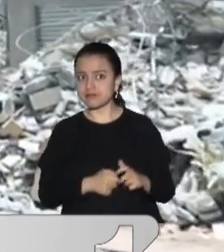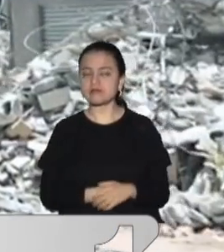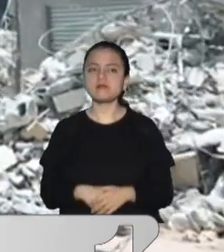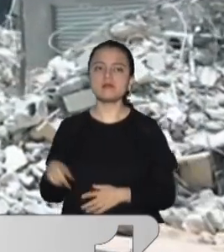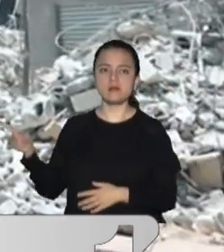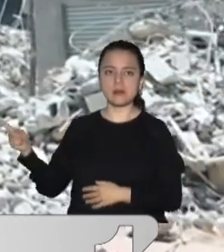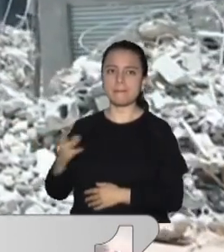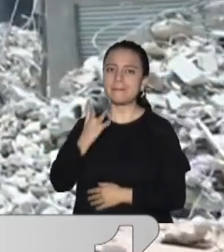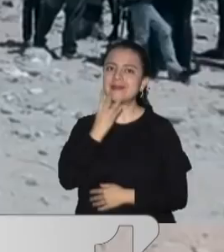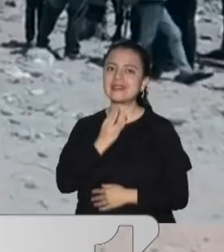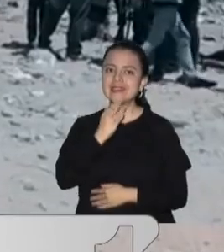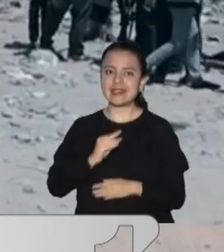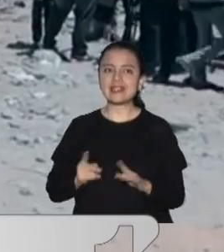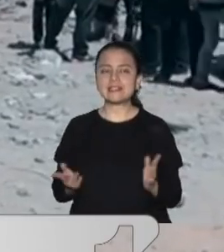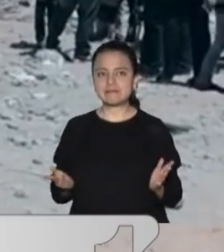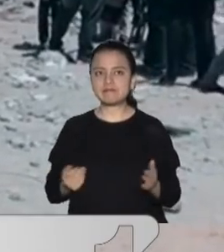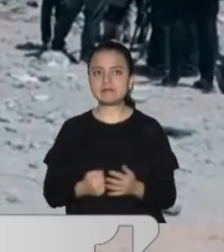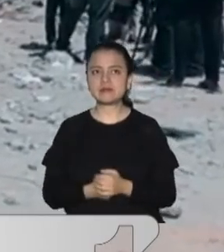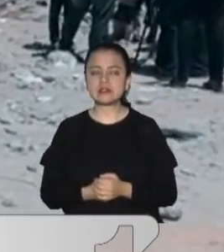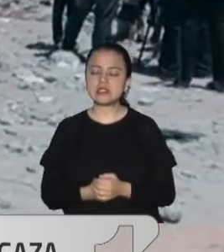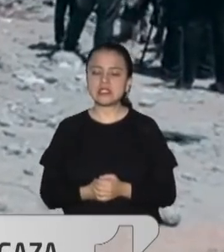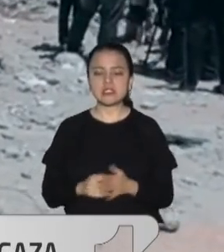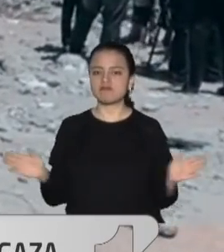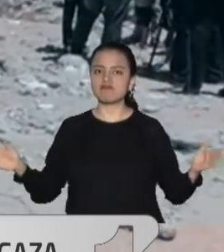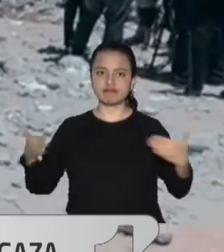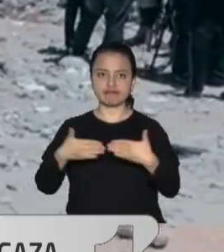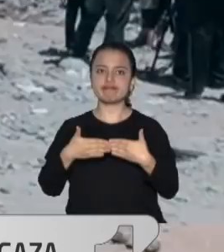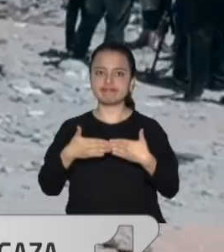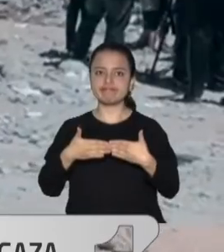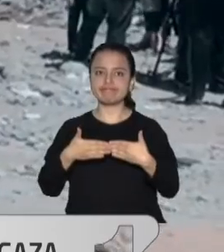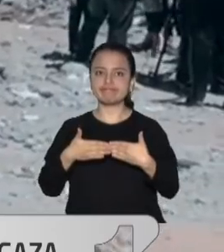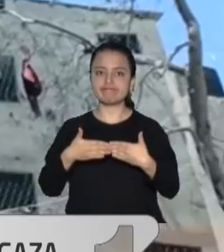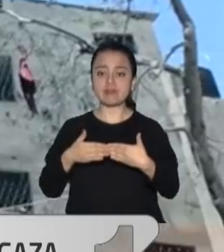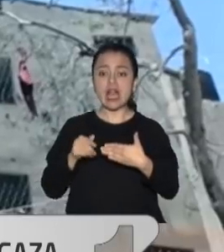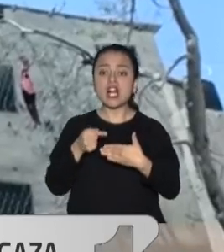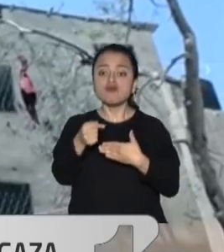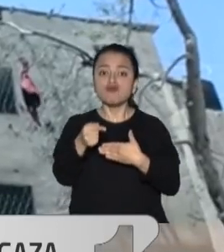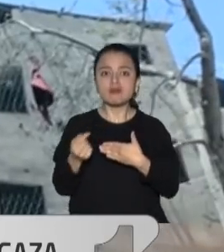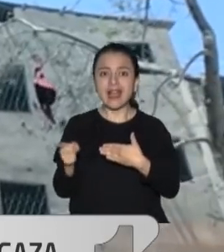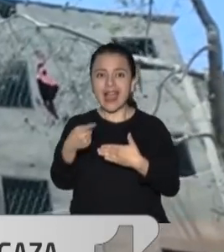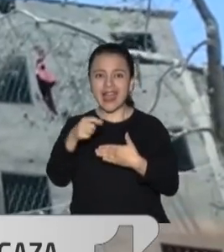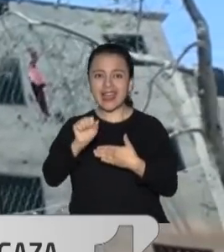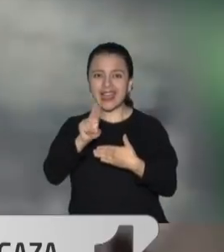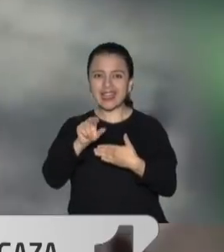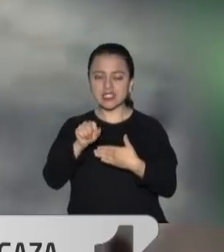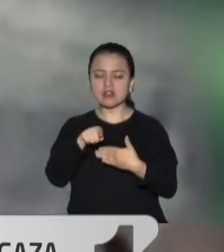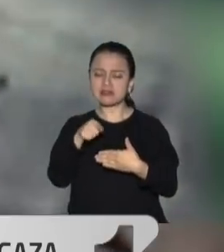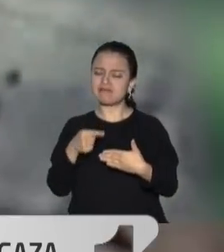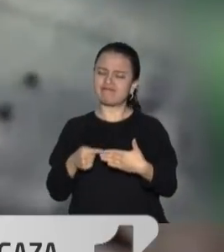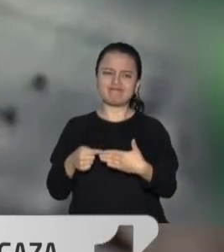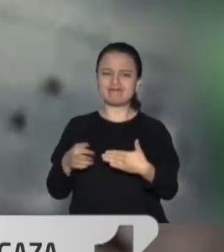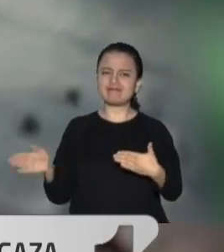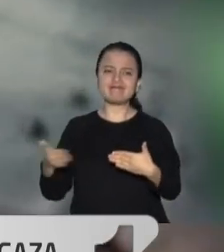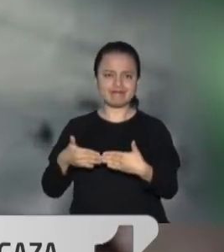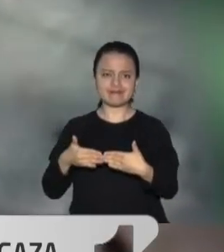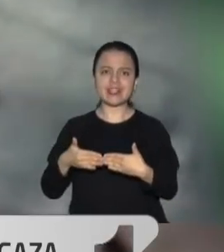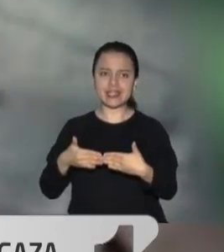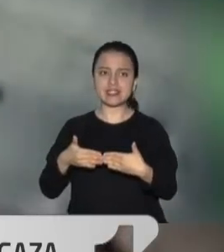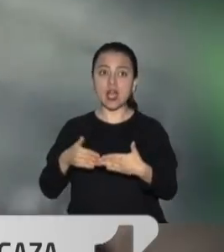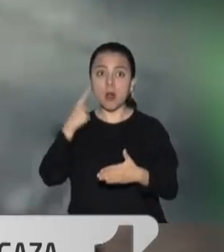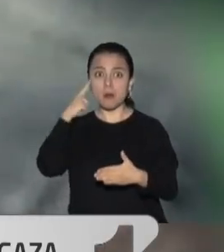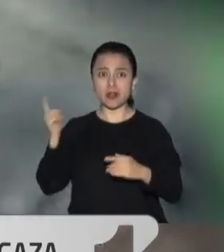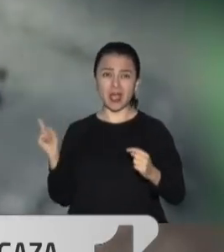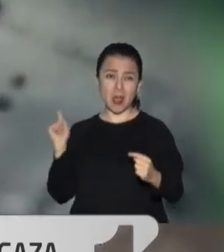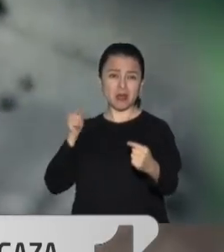Israel anuncia el cierre de un paso hacia Gaza, poco después de abrirlo para permitir la entrada de ayuda humanitaria porque se dispararon tiros